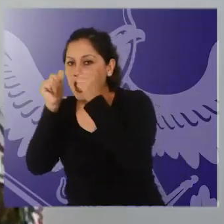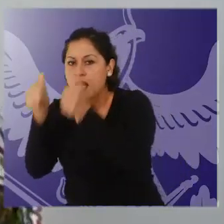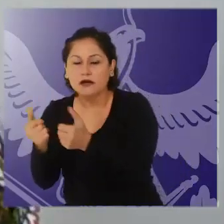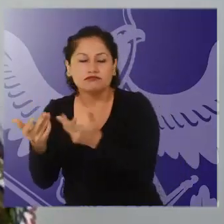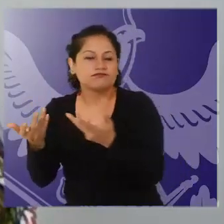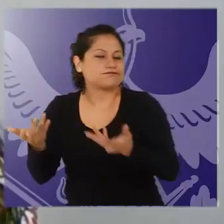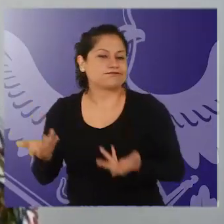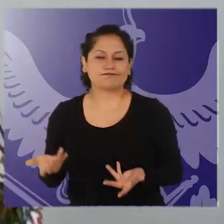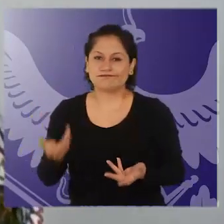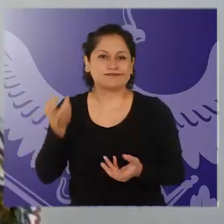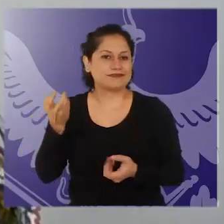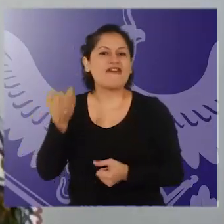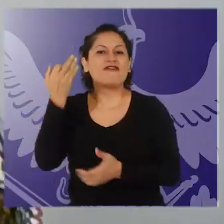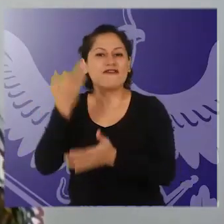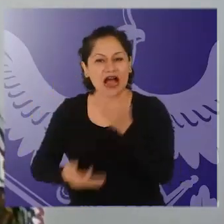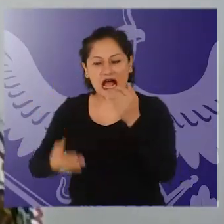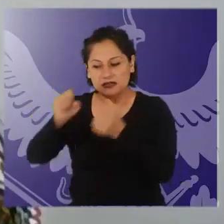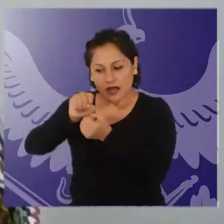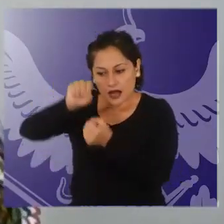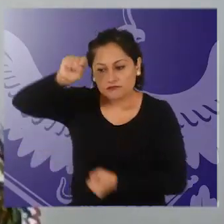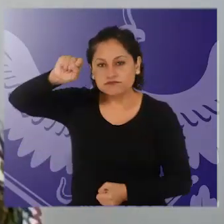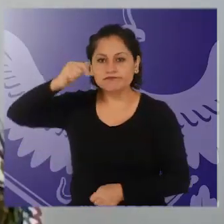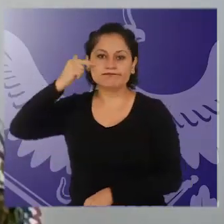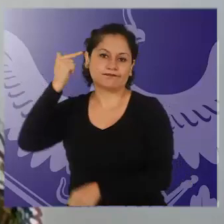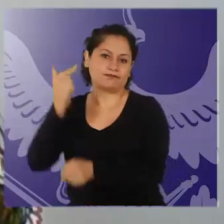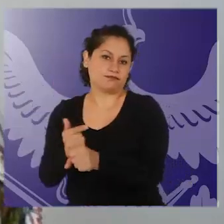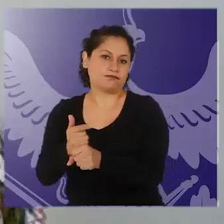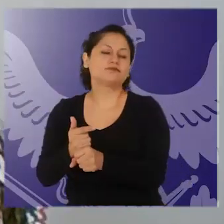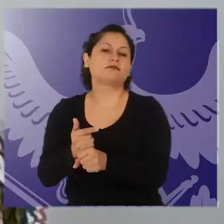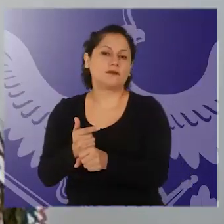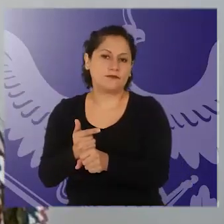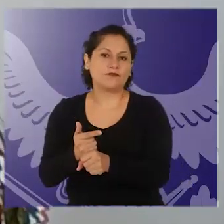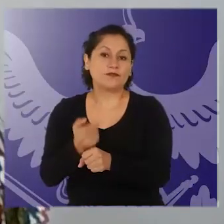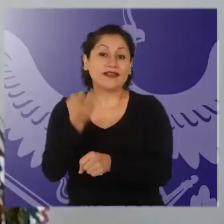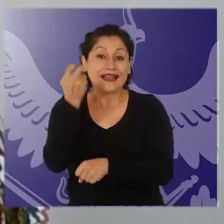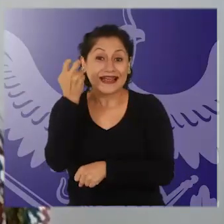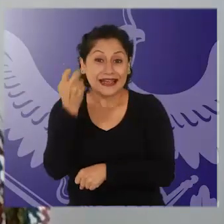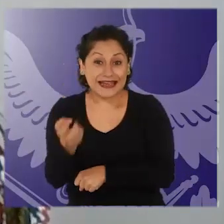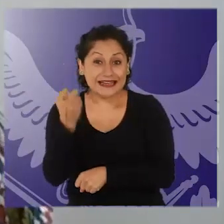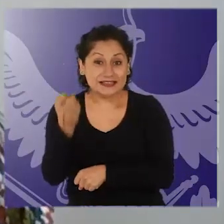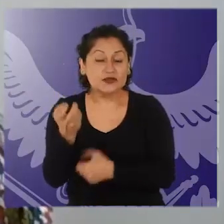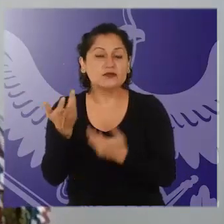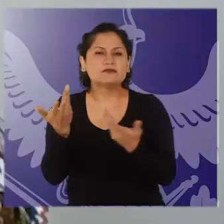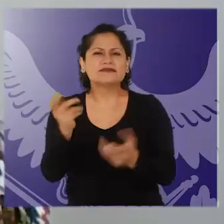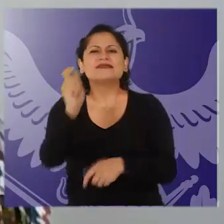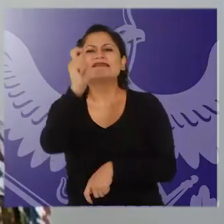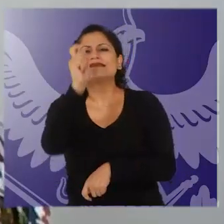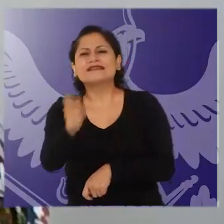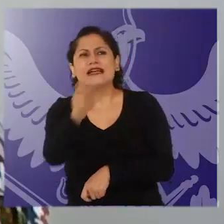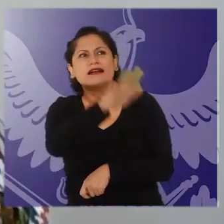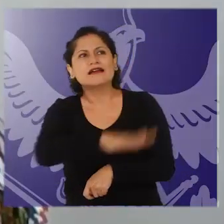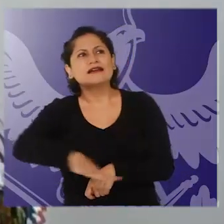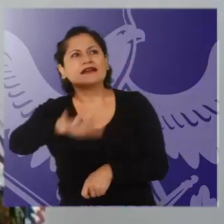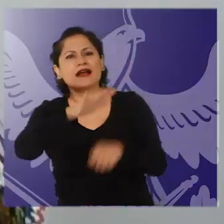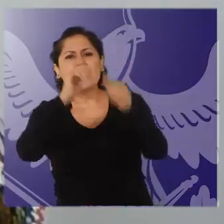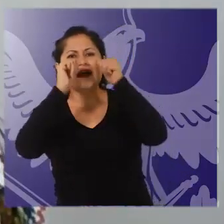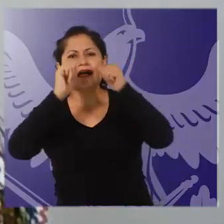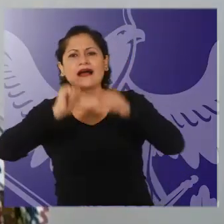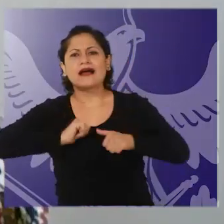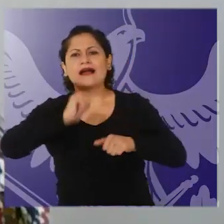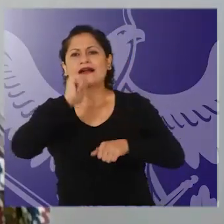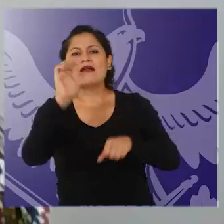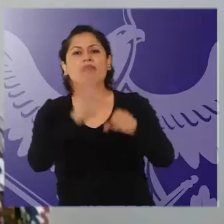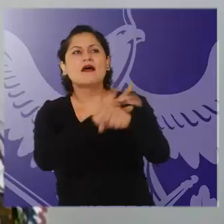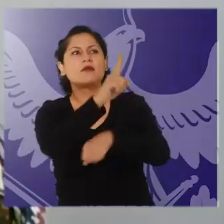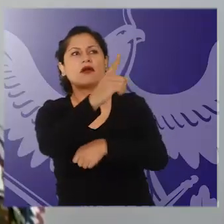conocer la magnitud de esta pandemia de violencia de género, ¿no? Estamos hablando aparte de una invisibilización de nuestra identidad